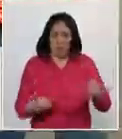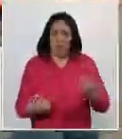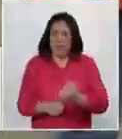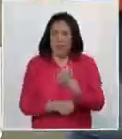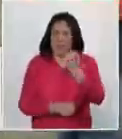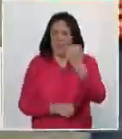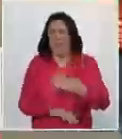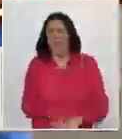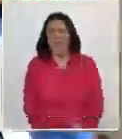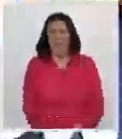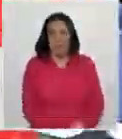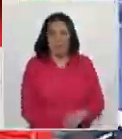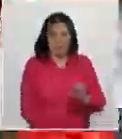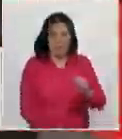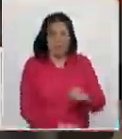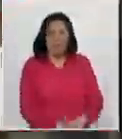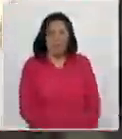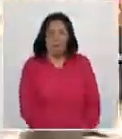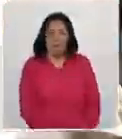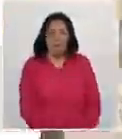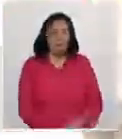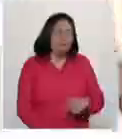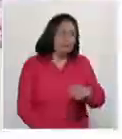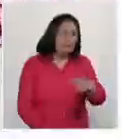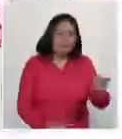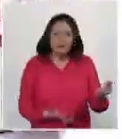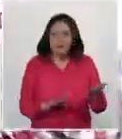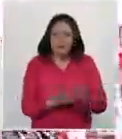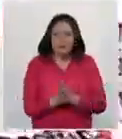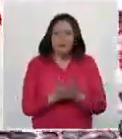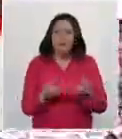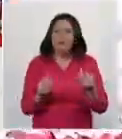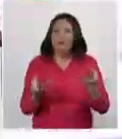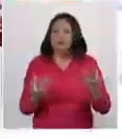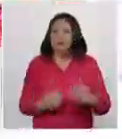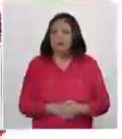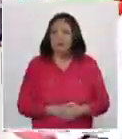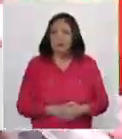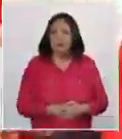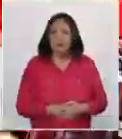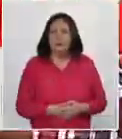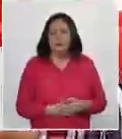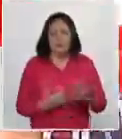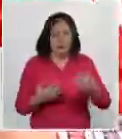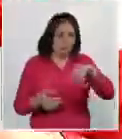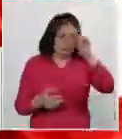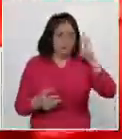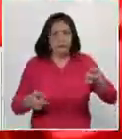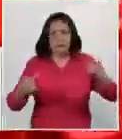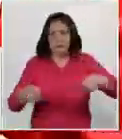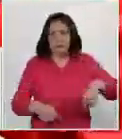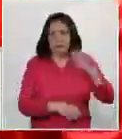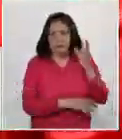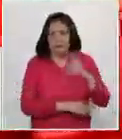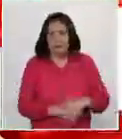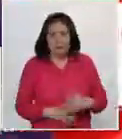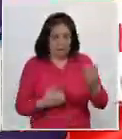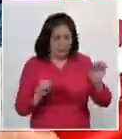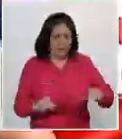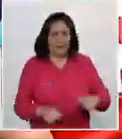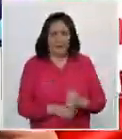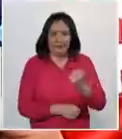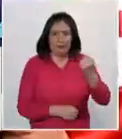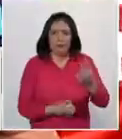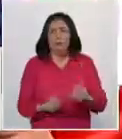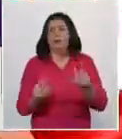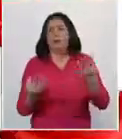Hoy día ganamos. Ah, está, hoy día ganamos. Bueno, ¿cuál es la expectativa? ¿El score? ¿De qué? De Perú-Colombia. Obvio que ganamos.